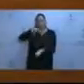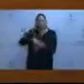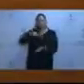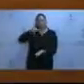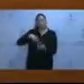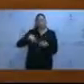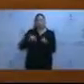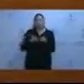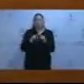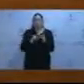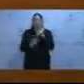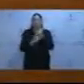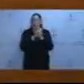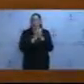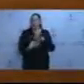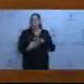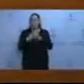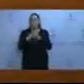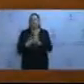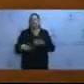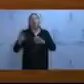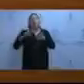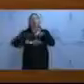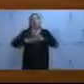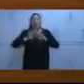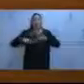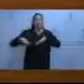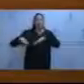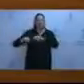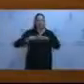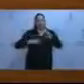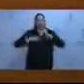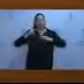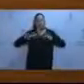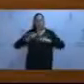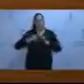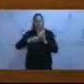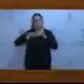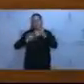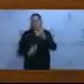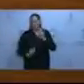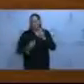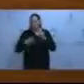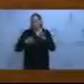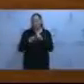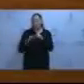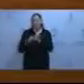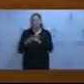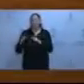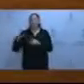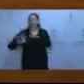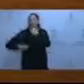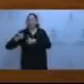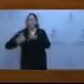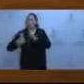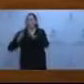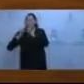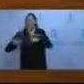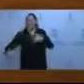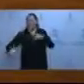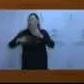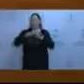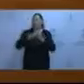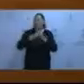disposiciones legales vigentes en materia de ordenación del territorio y urbanismo, incorporando los principios de libre competencia, transparencia, igualdad de trato y